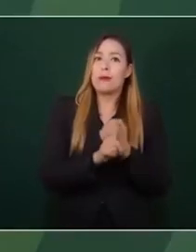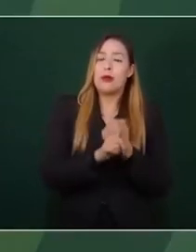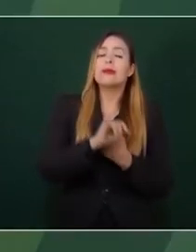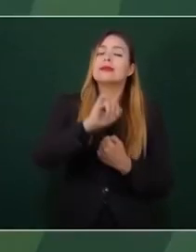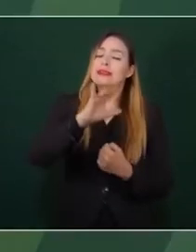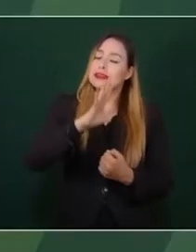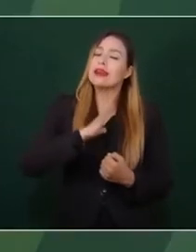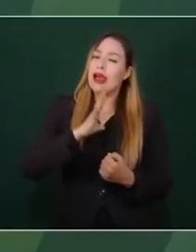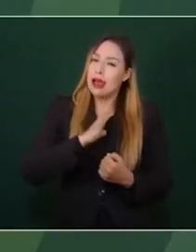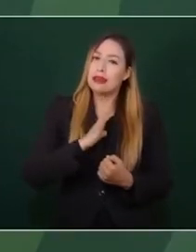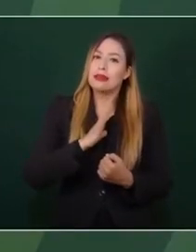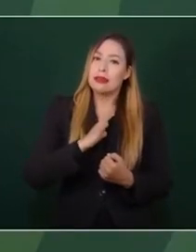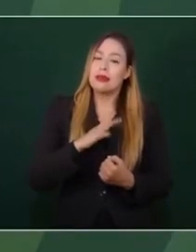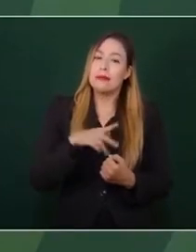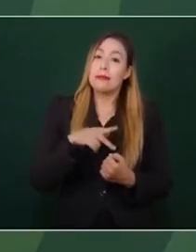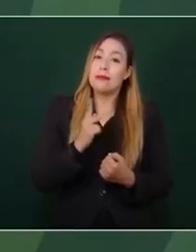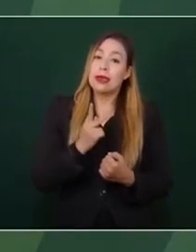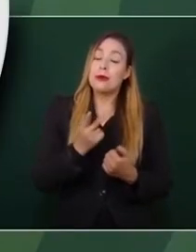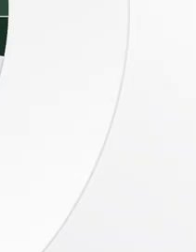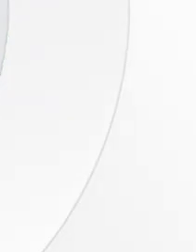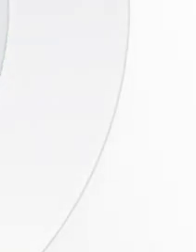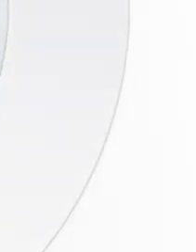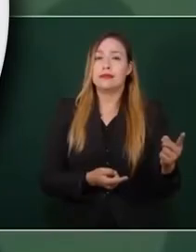sino que